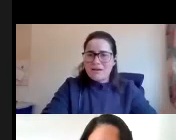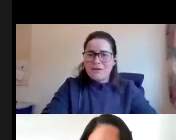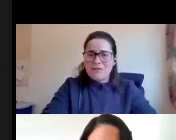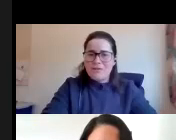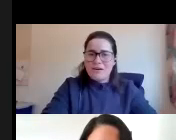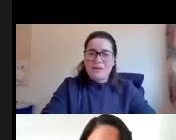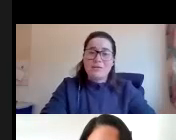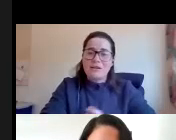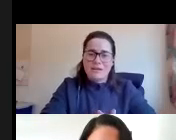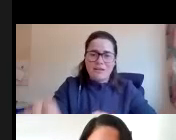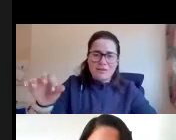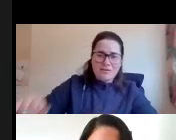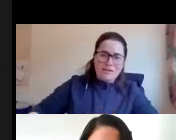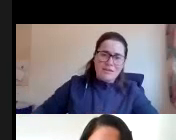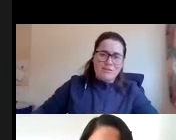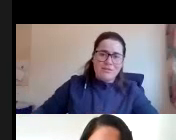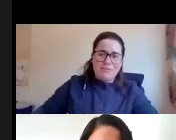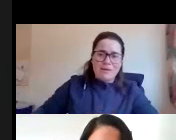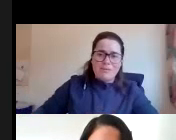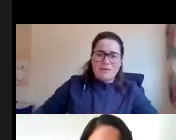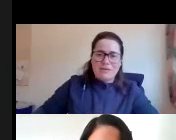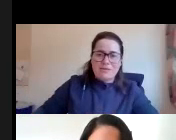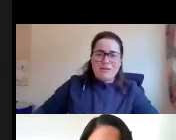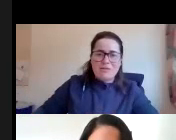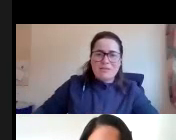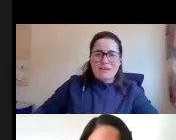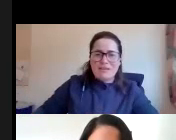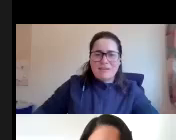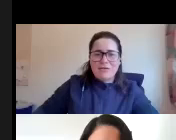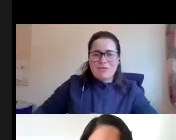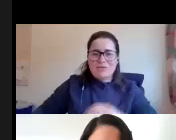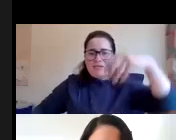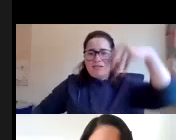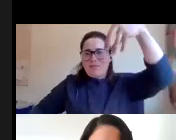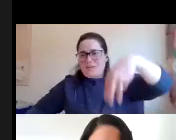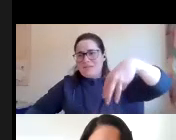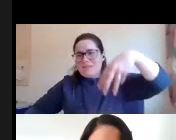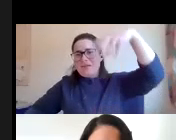para el lago agrícola ganadero, en donde para proteger los taludes se abren